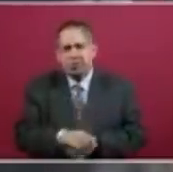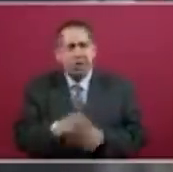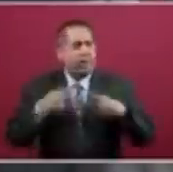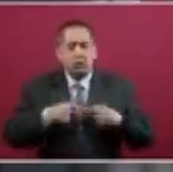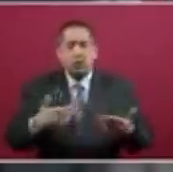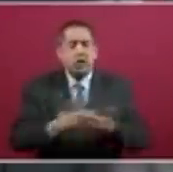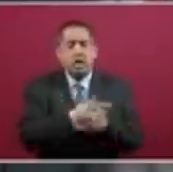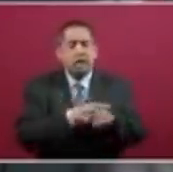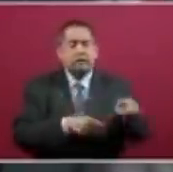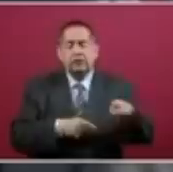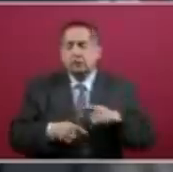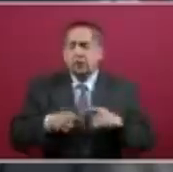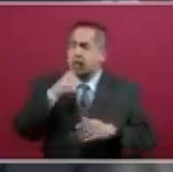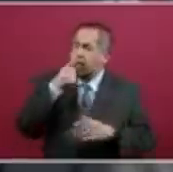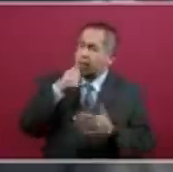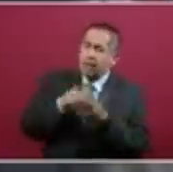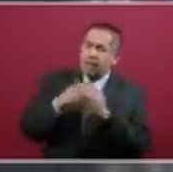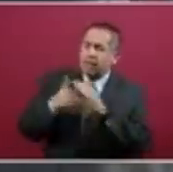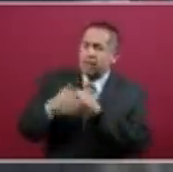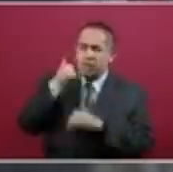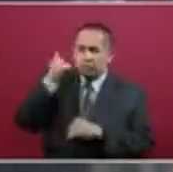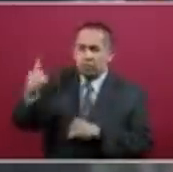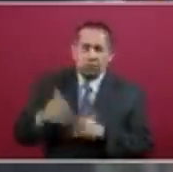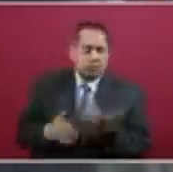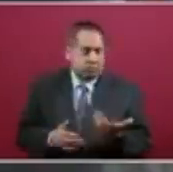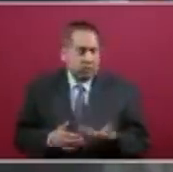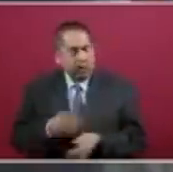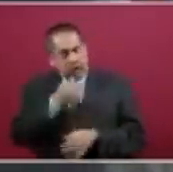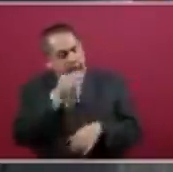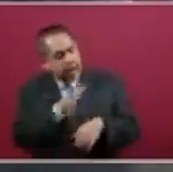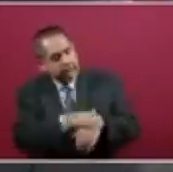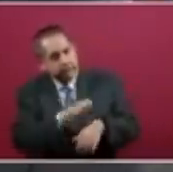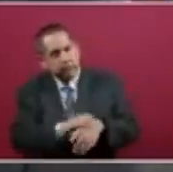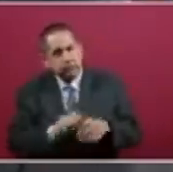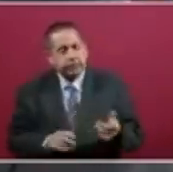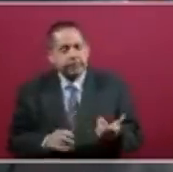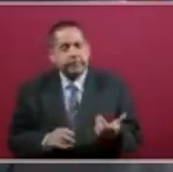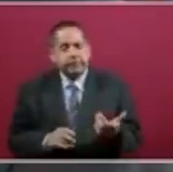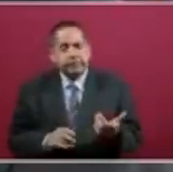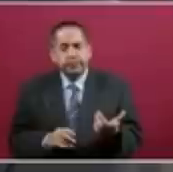ciudadanos. Les informamos que hay